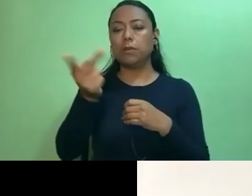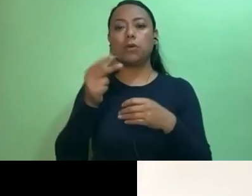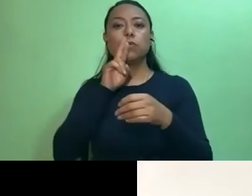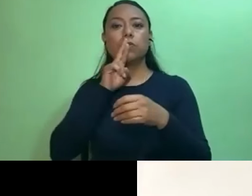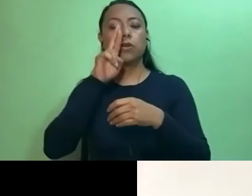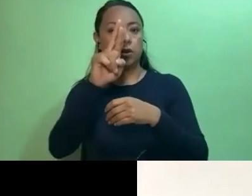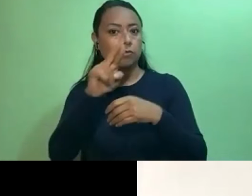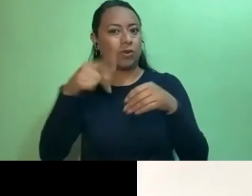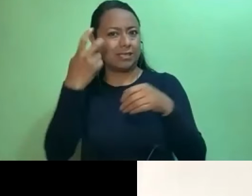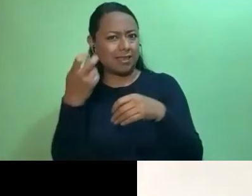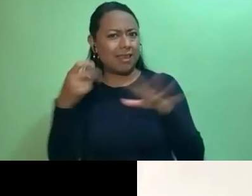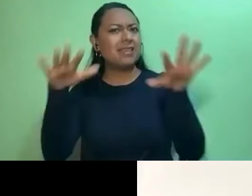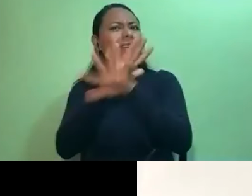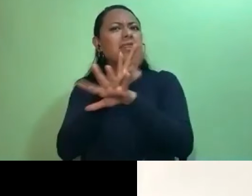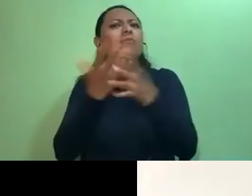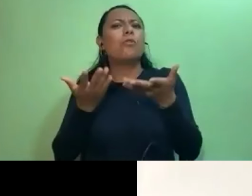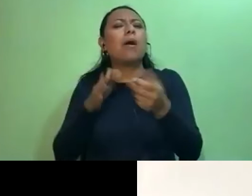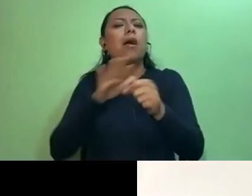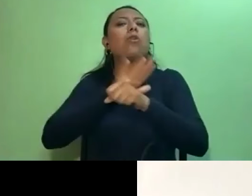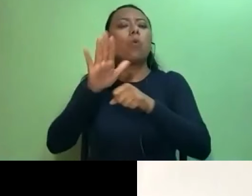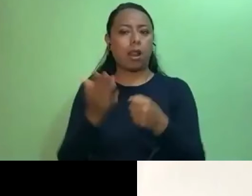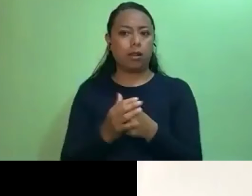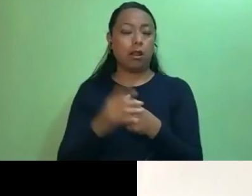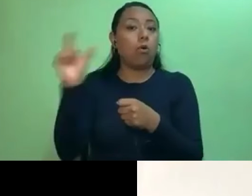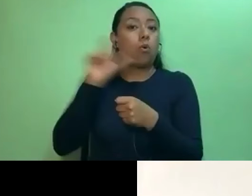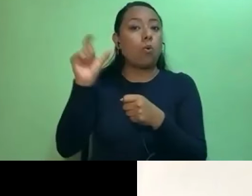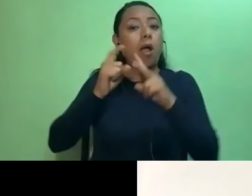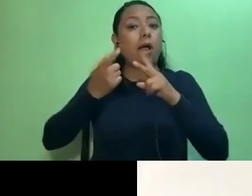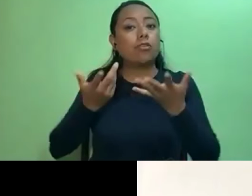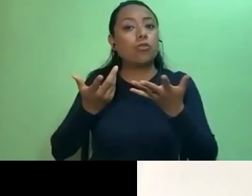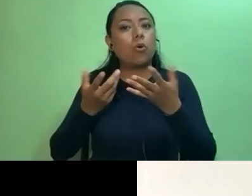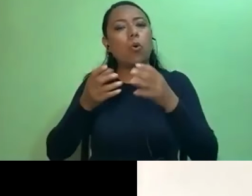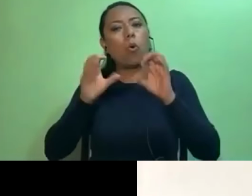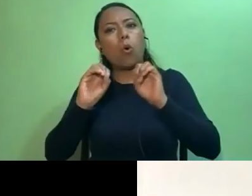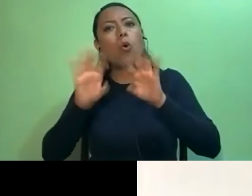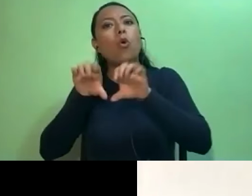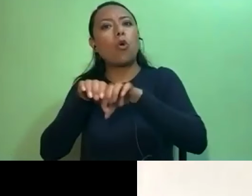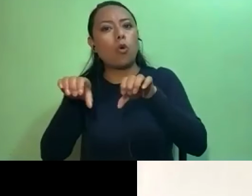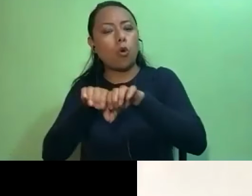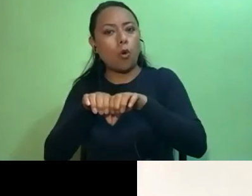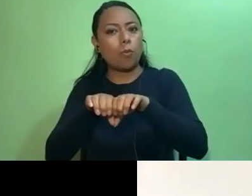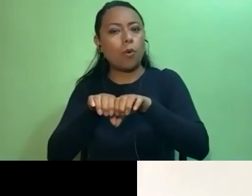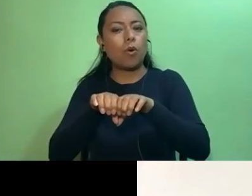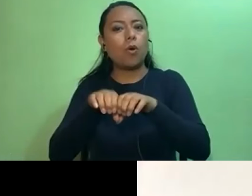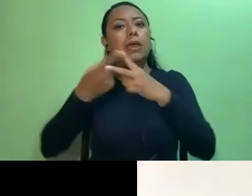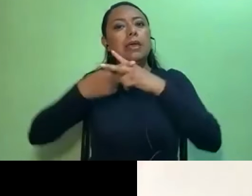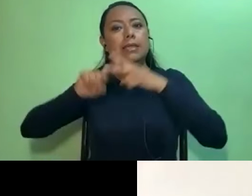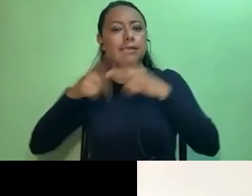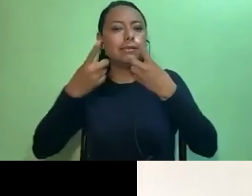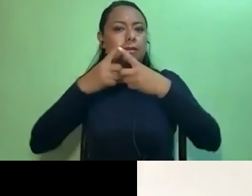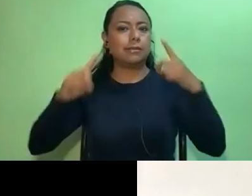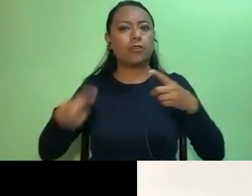reforma? ¿Cuándo y de qué manera va a iniciar el desarrollo y la implementación de este?